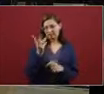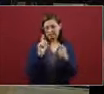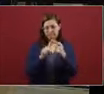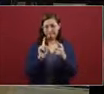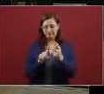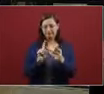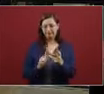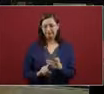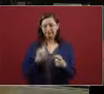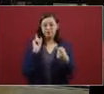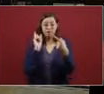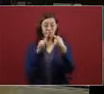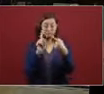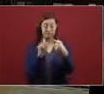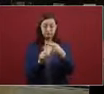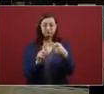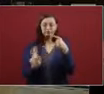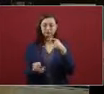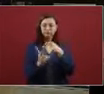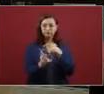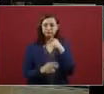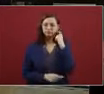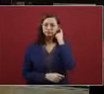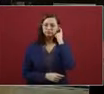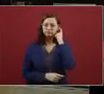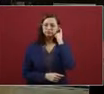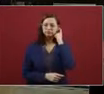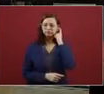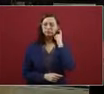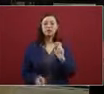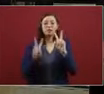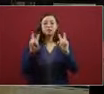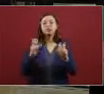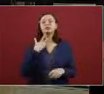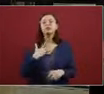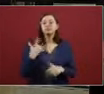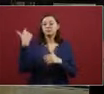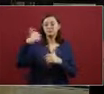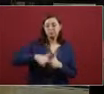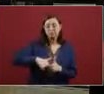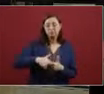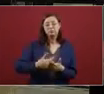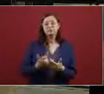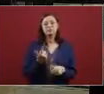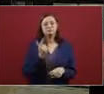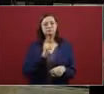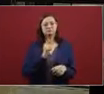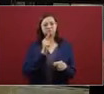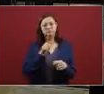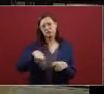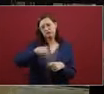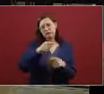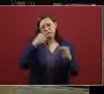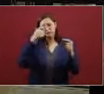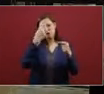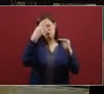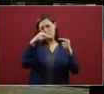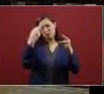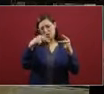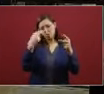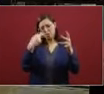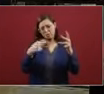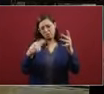hoy. Primero, el asunto de las gasolineras. Se encontraron algunas gasolineras de las que se incluyeron en las